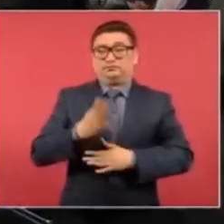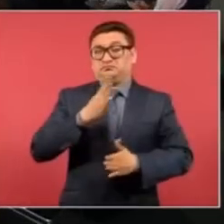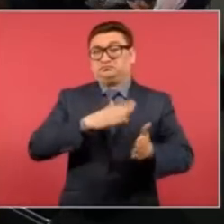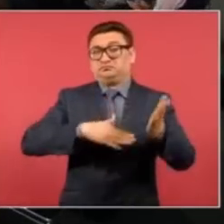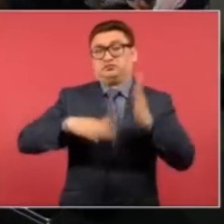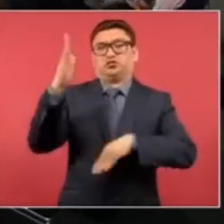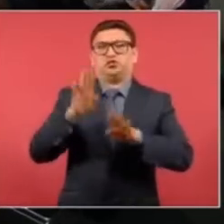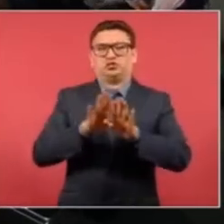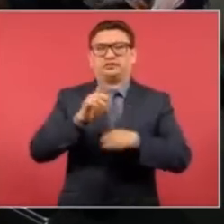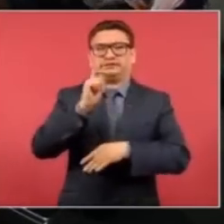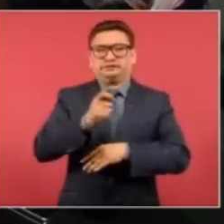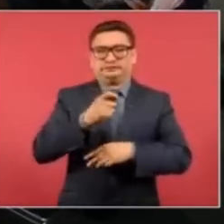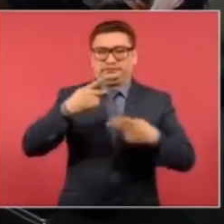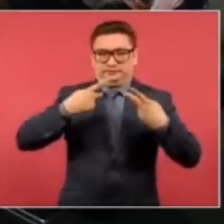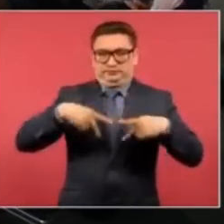la democracia,